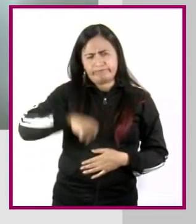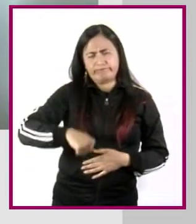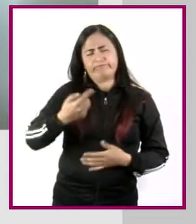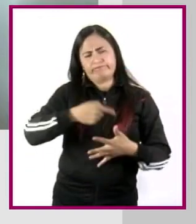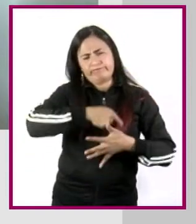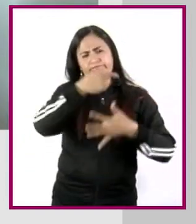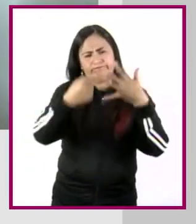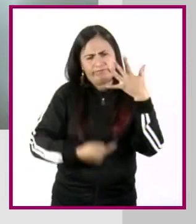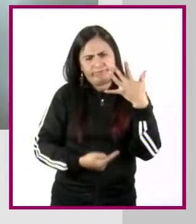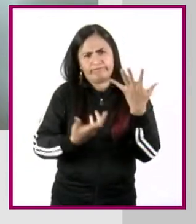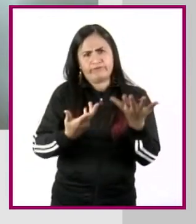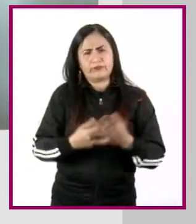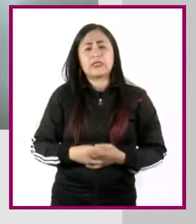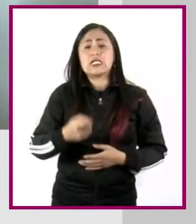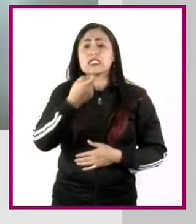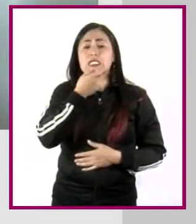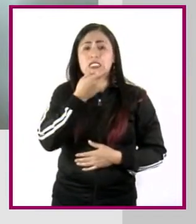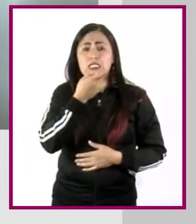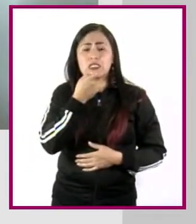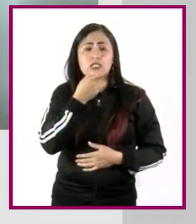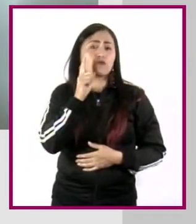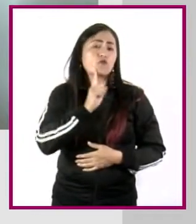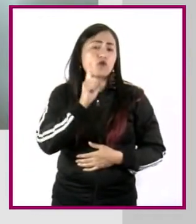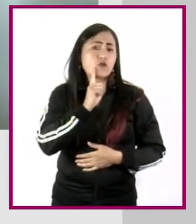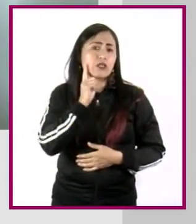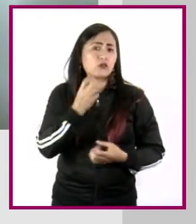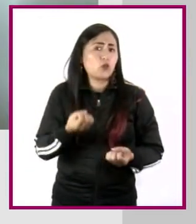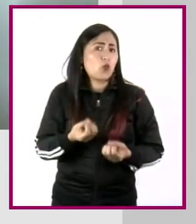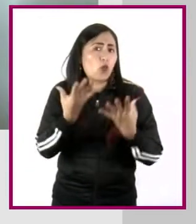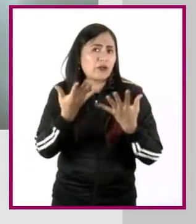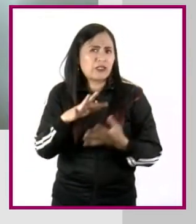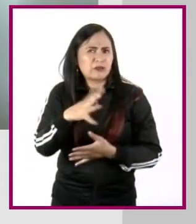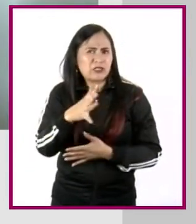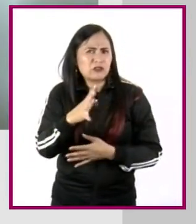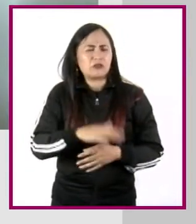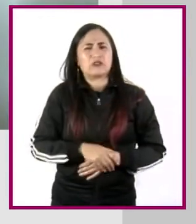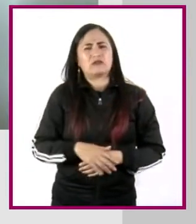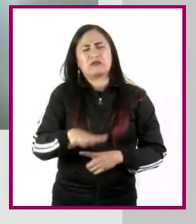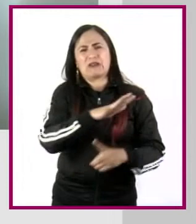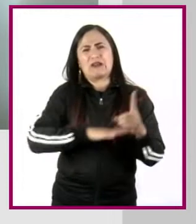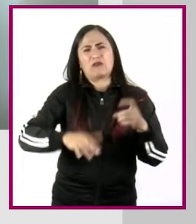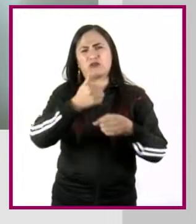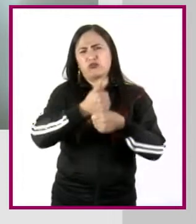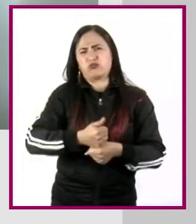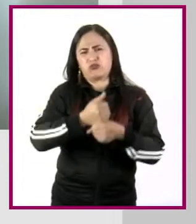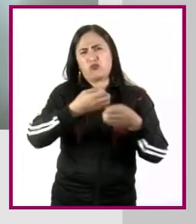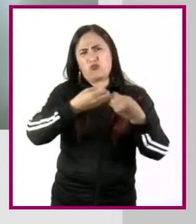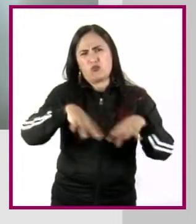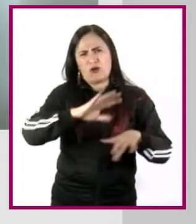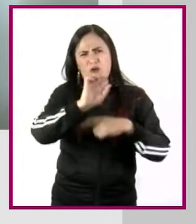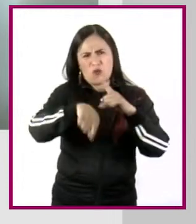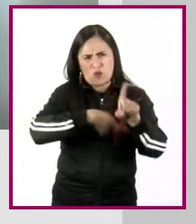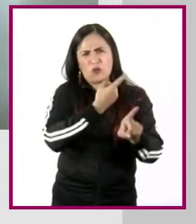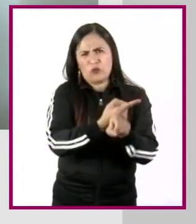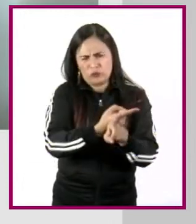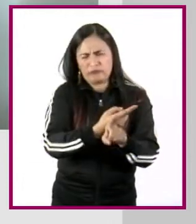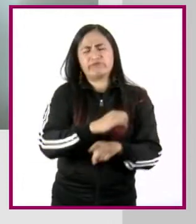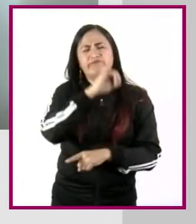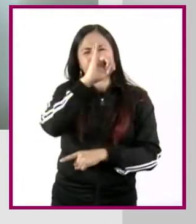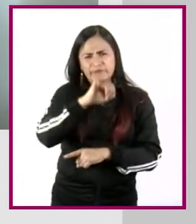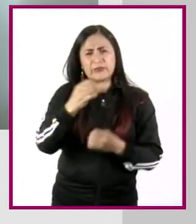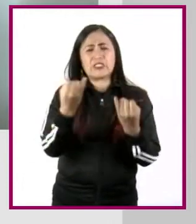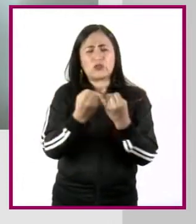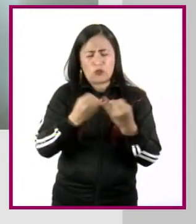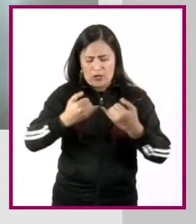Debemos reconocer que cuando hablamos de niñas estamos hablando sobre todo de contextos con violencia sexual. También reconocer que cuando hablamos